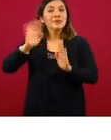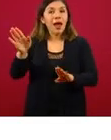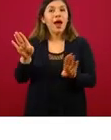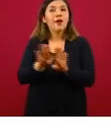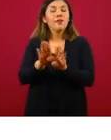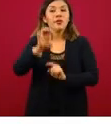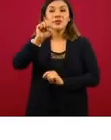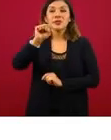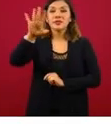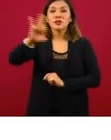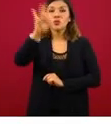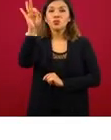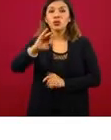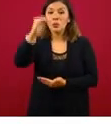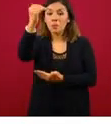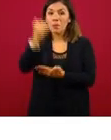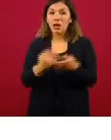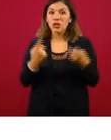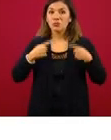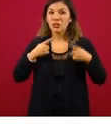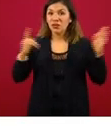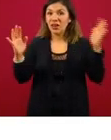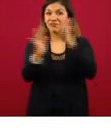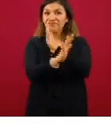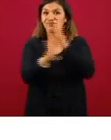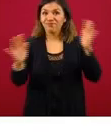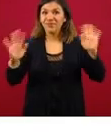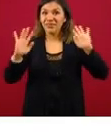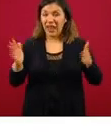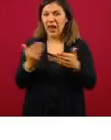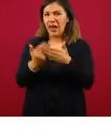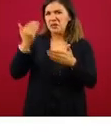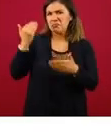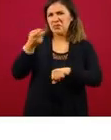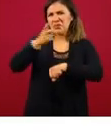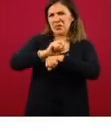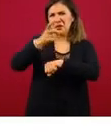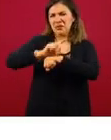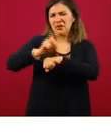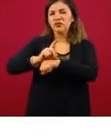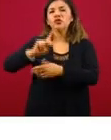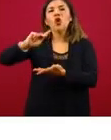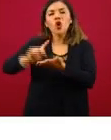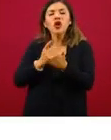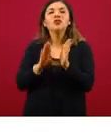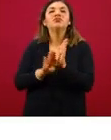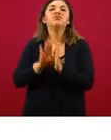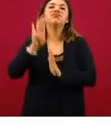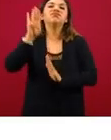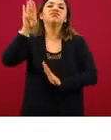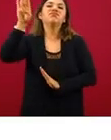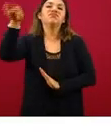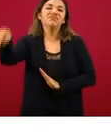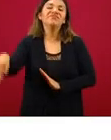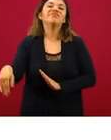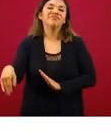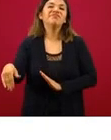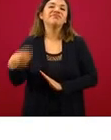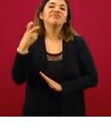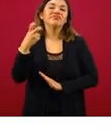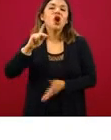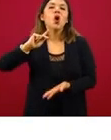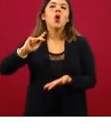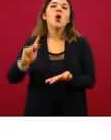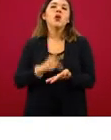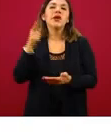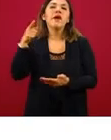ese 65% de disminución de la movilidad, en los últimos días se incrementó e inclusive